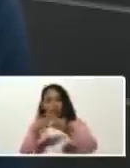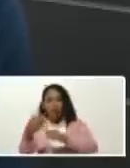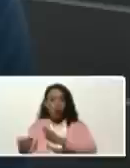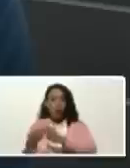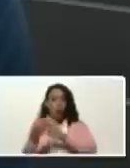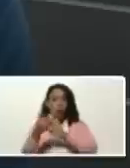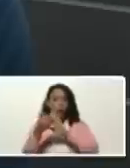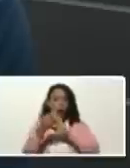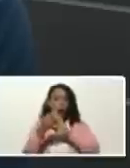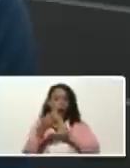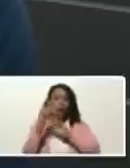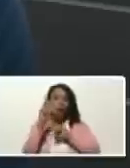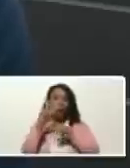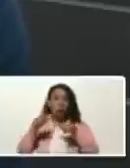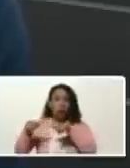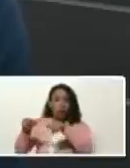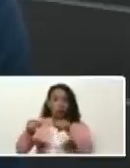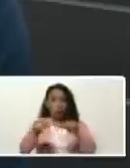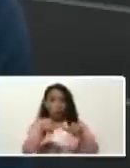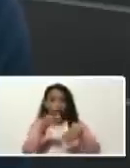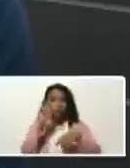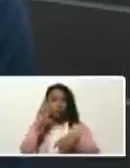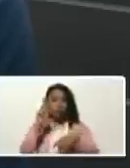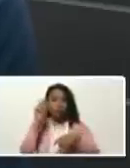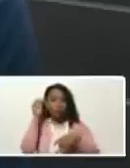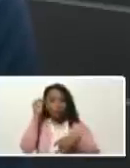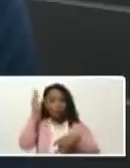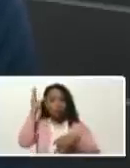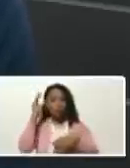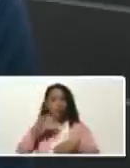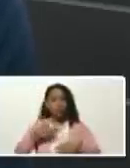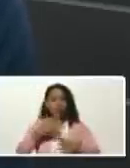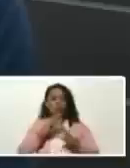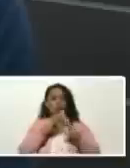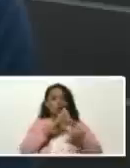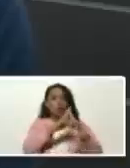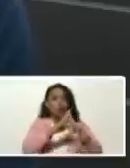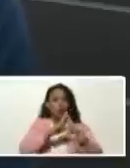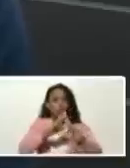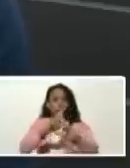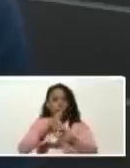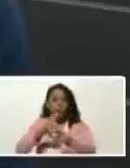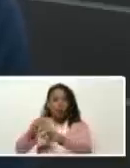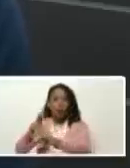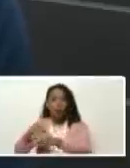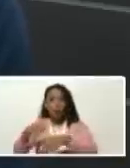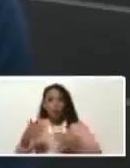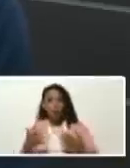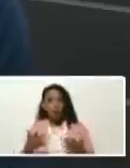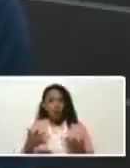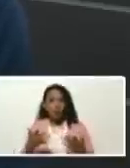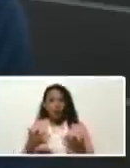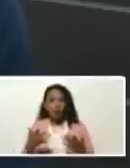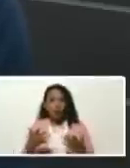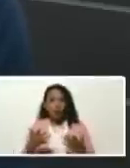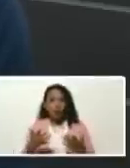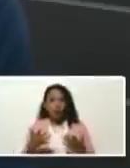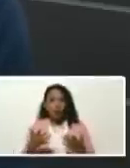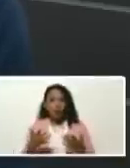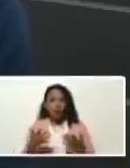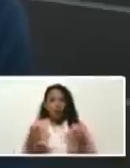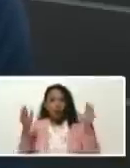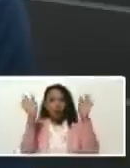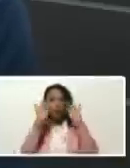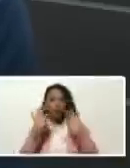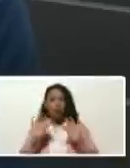asedio a un sitio en su capacidad para poder responder a la a la a la dinámica